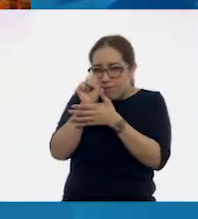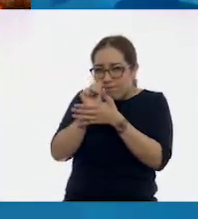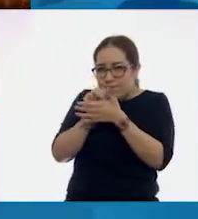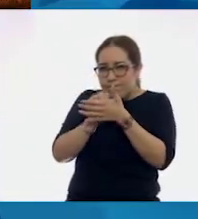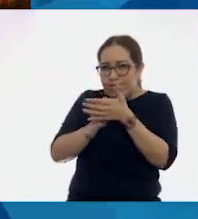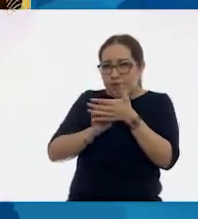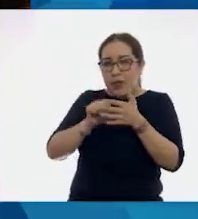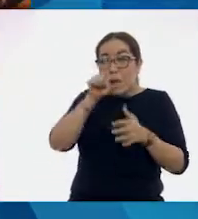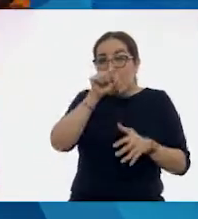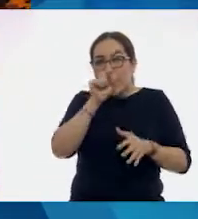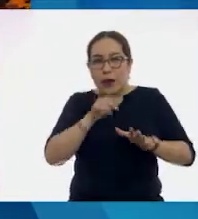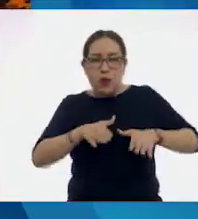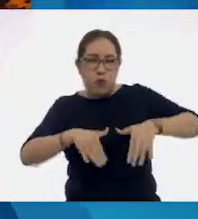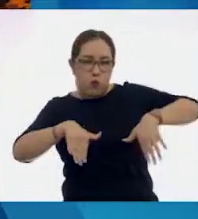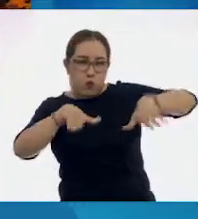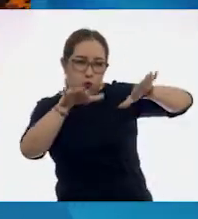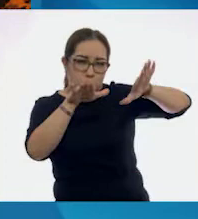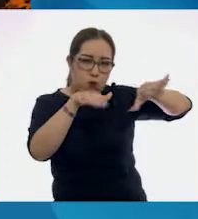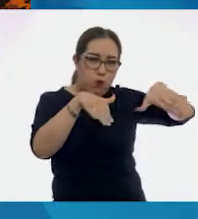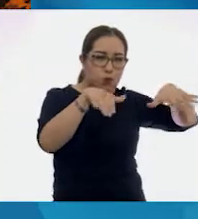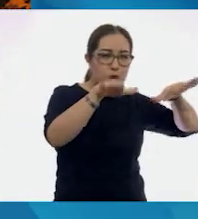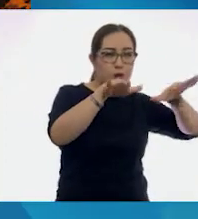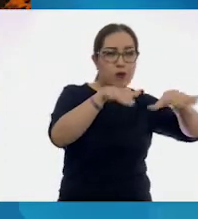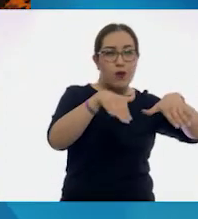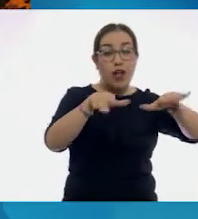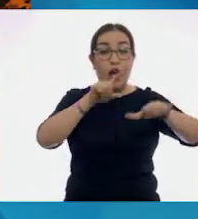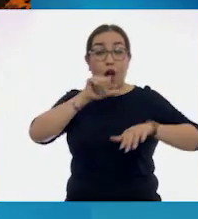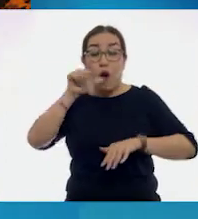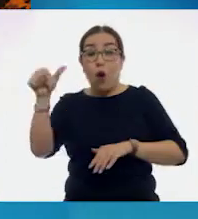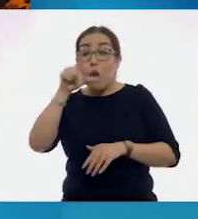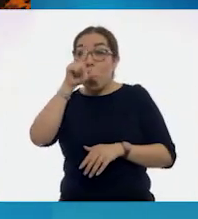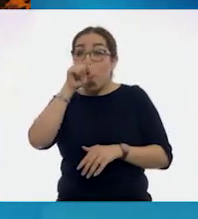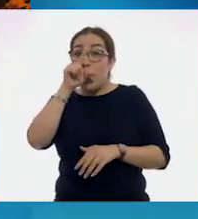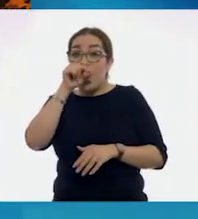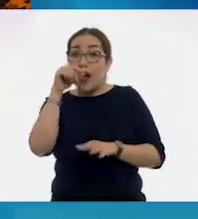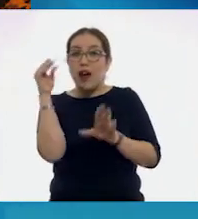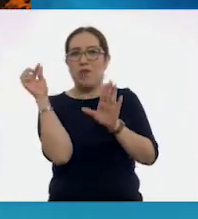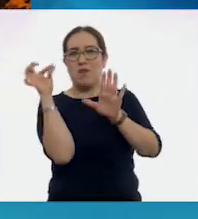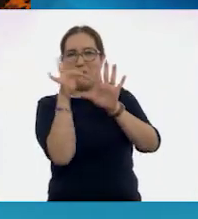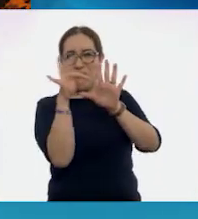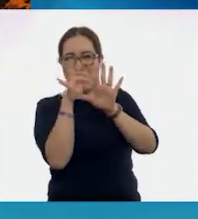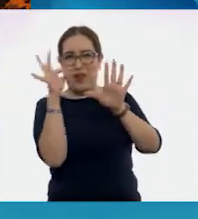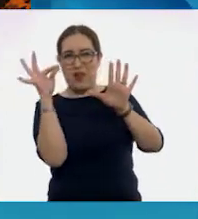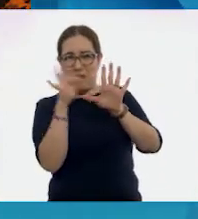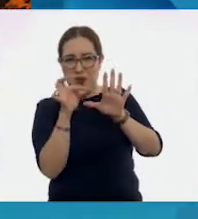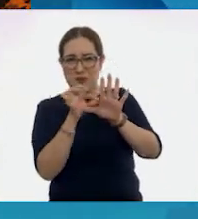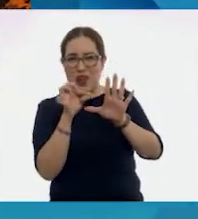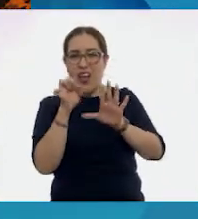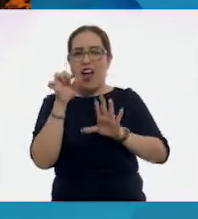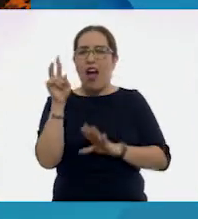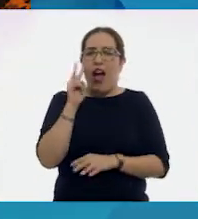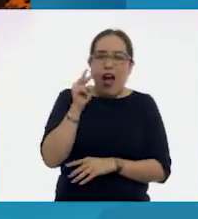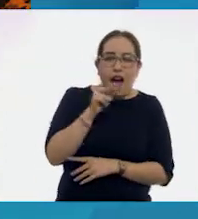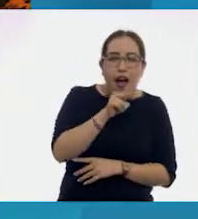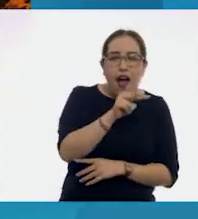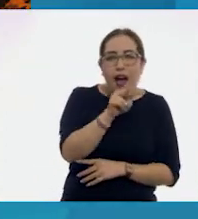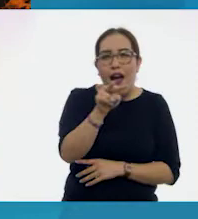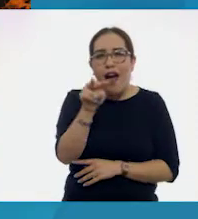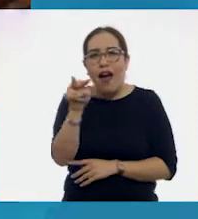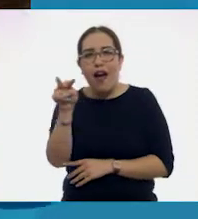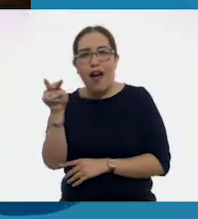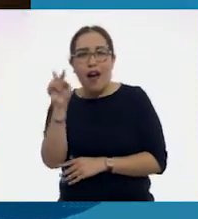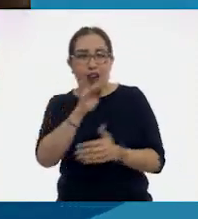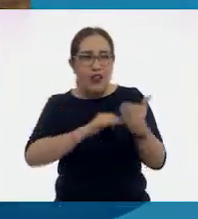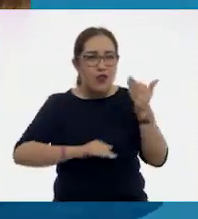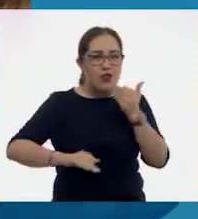El pájaro carpintero lo observa todo desde un gran cartón.